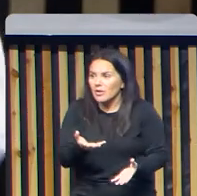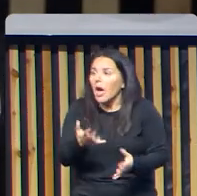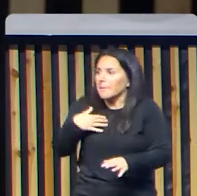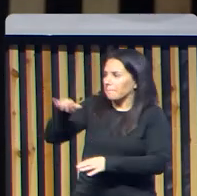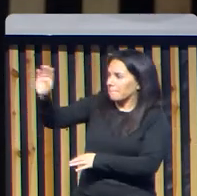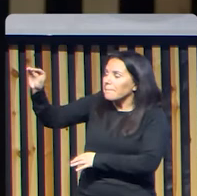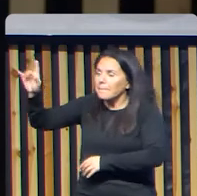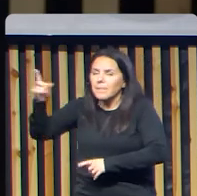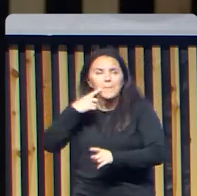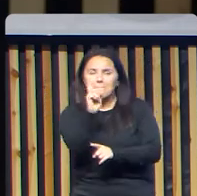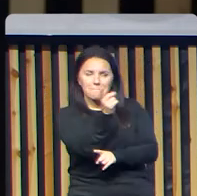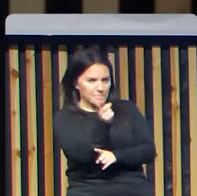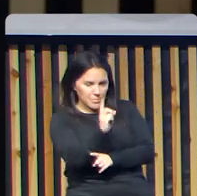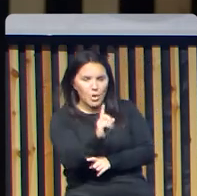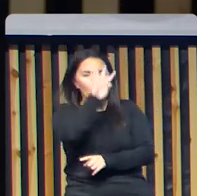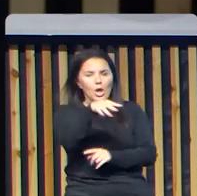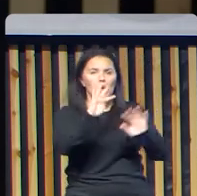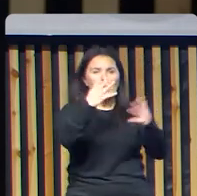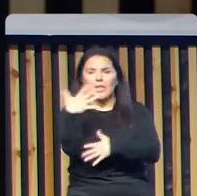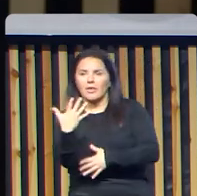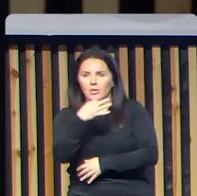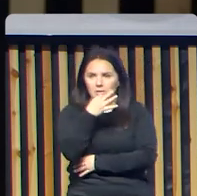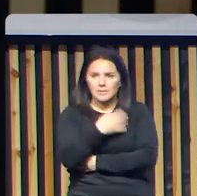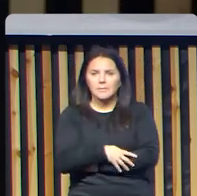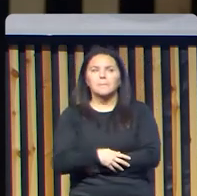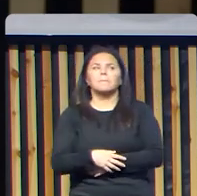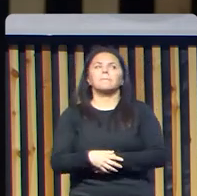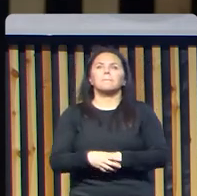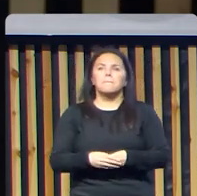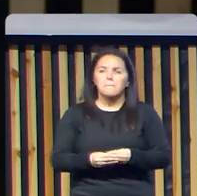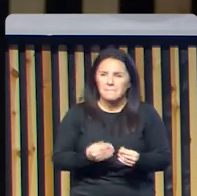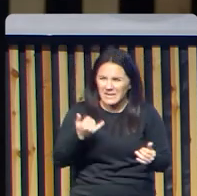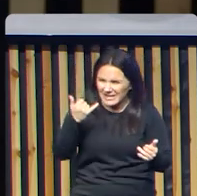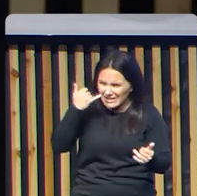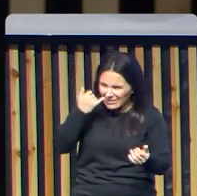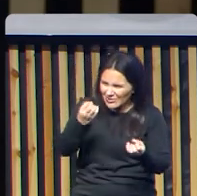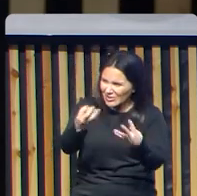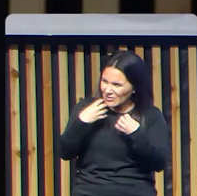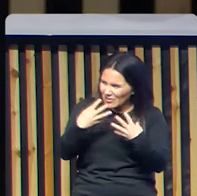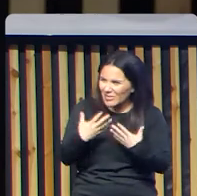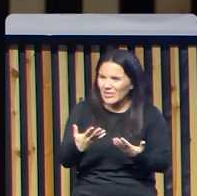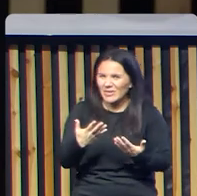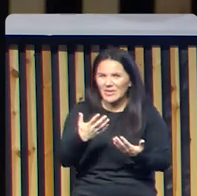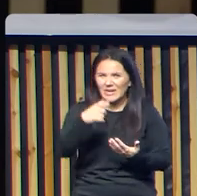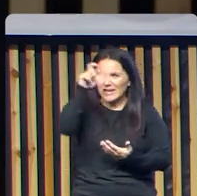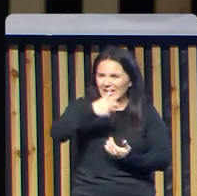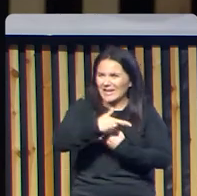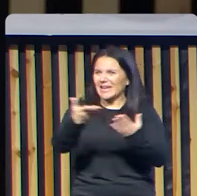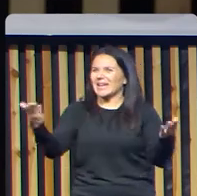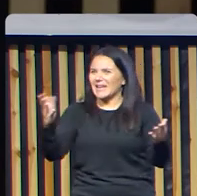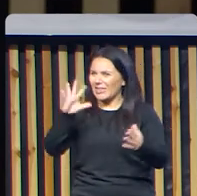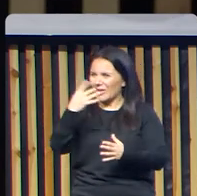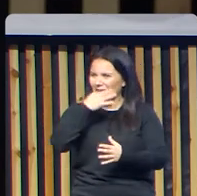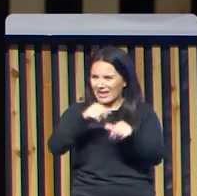pues espera Oye que no que se puede llamar de 9 a 5 teléfono información que a la gente puede llamar Generalmente